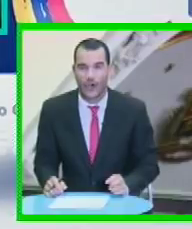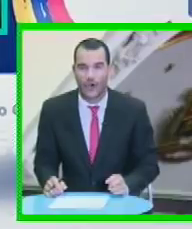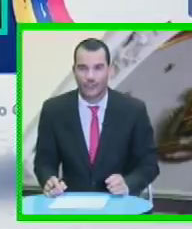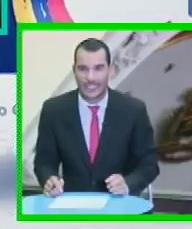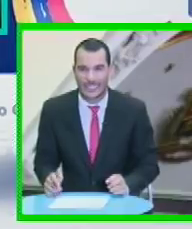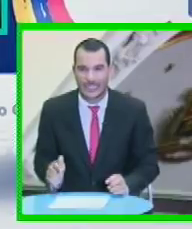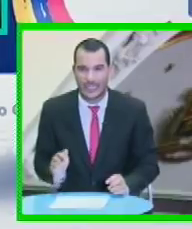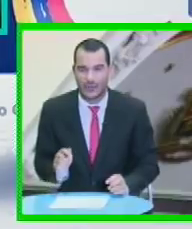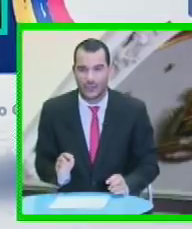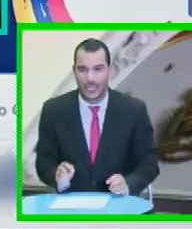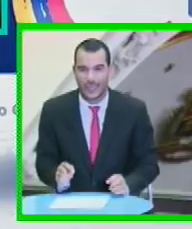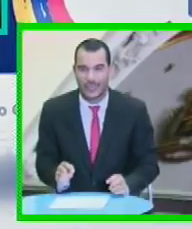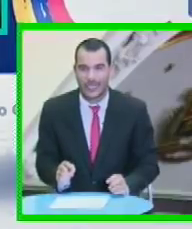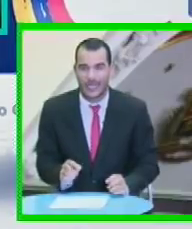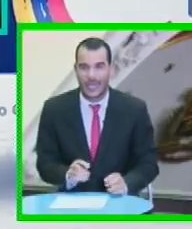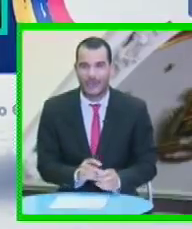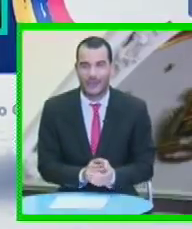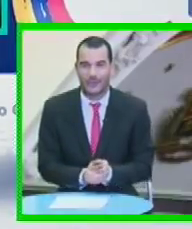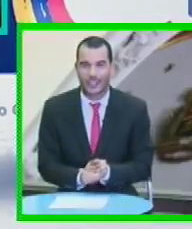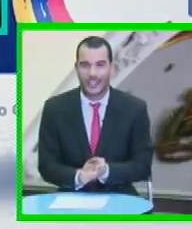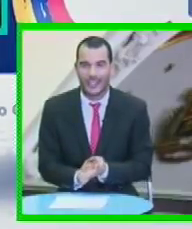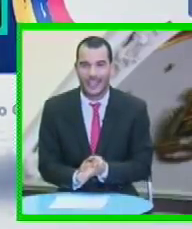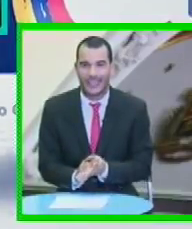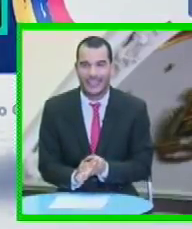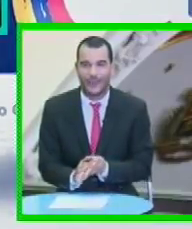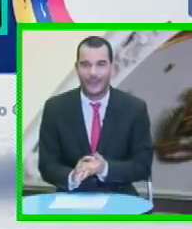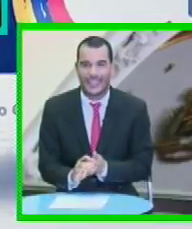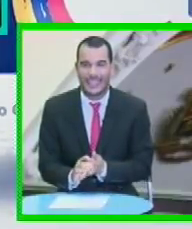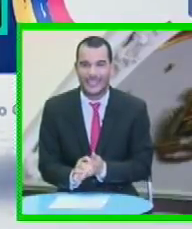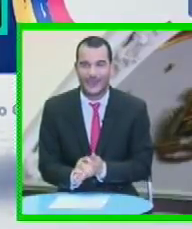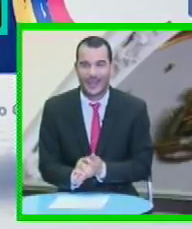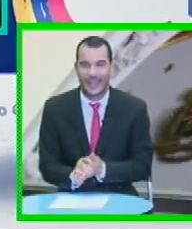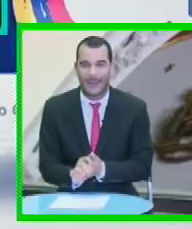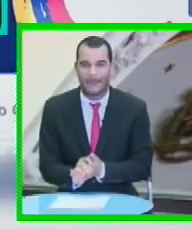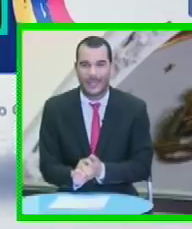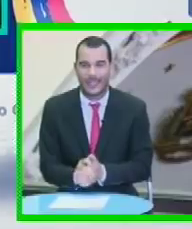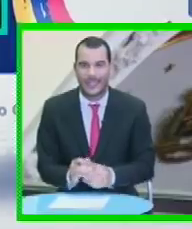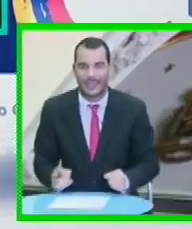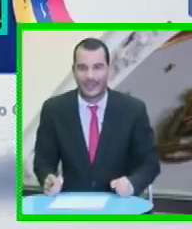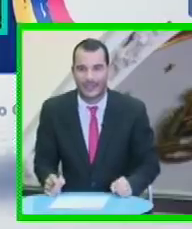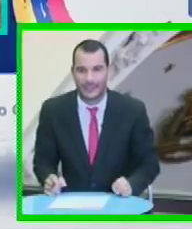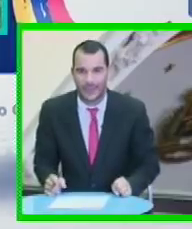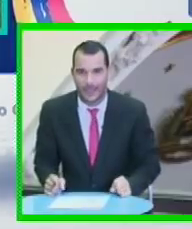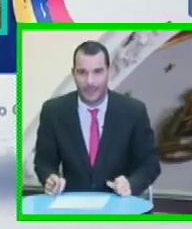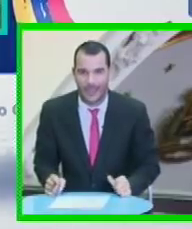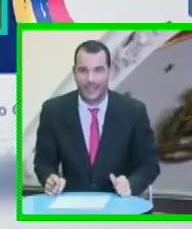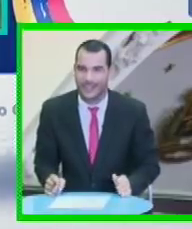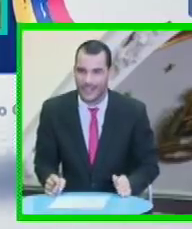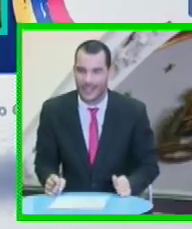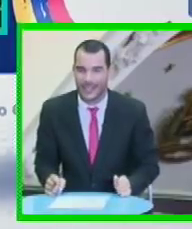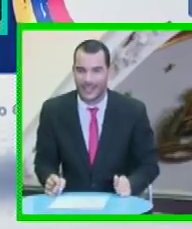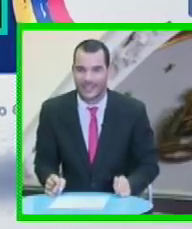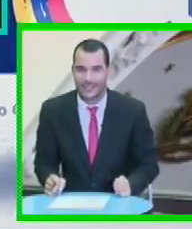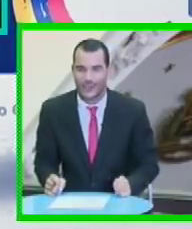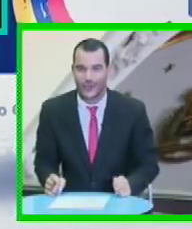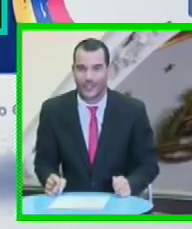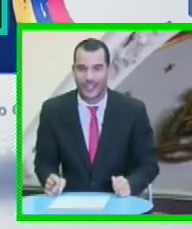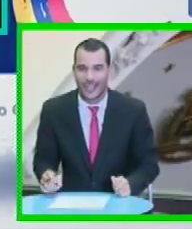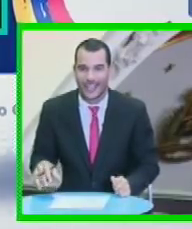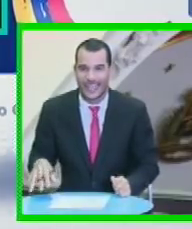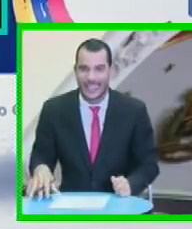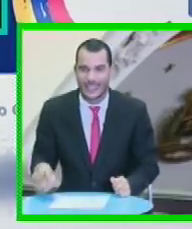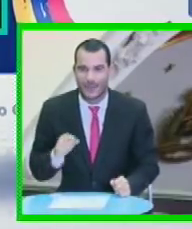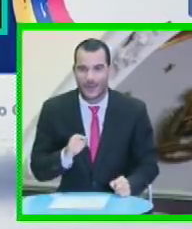Nacional Constituyente. Ahí vemos que desde ya dieron inicio a la campanilla tradicional para iniciar esta